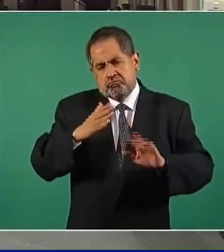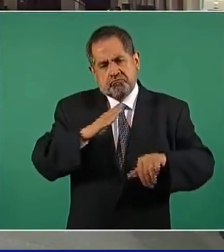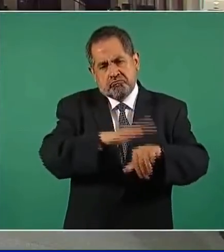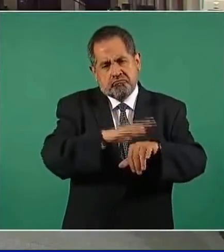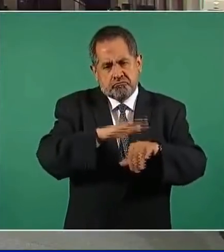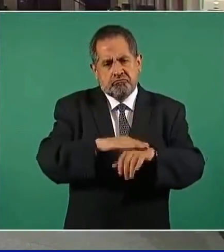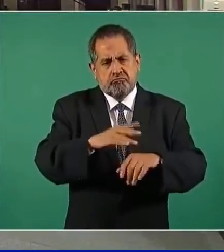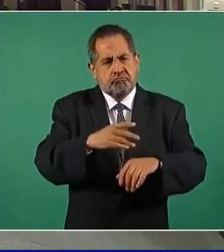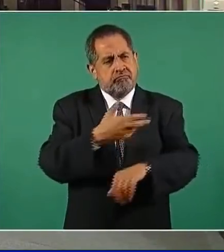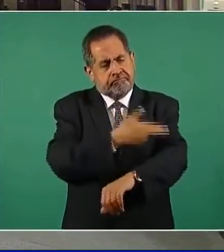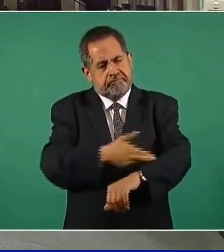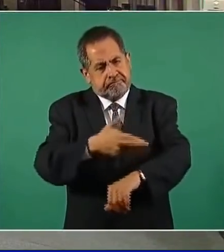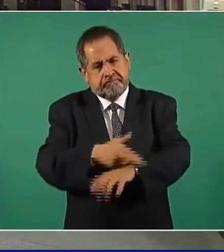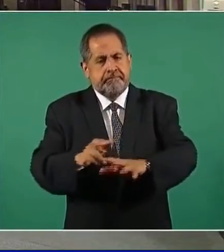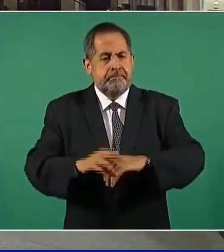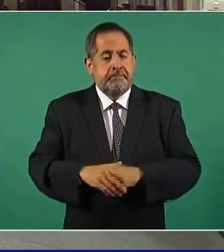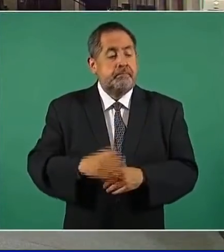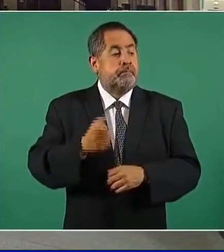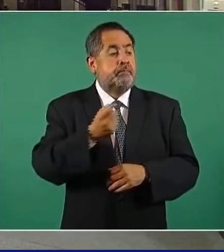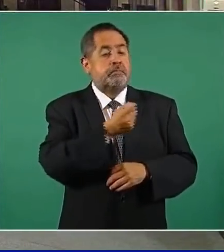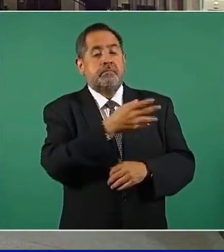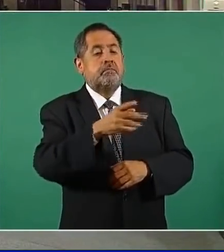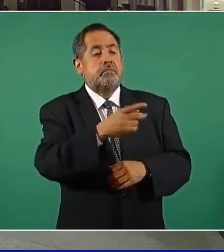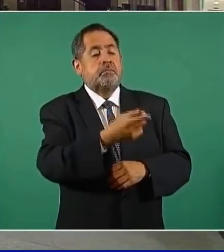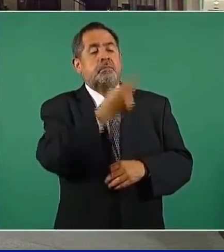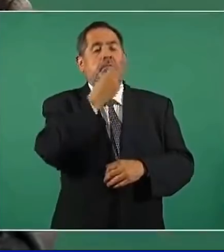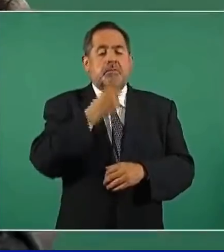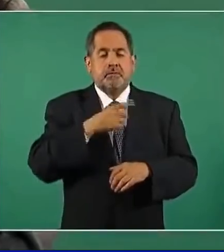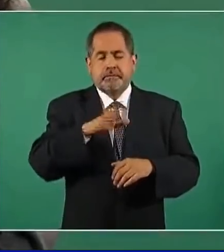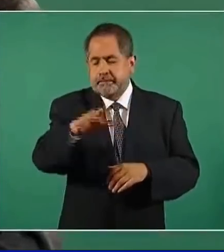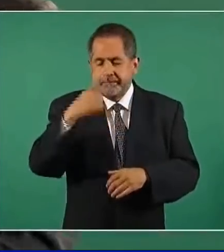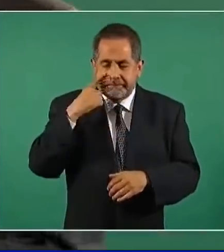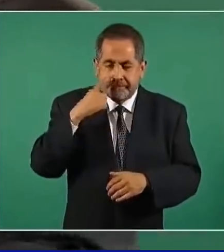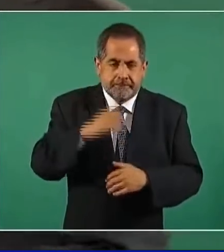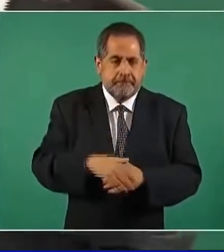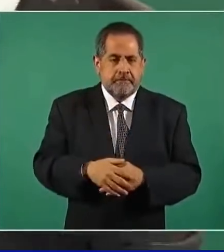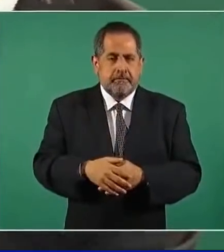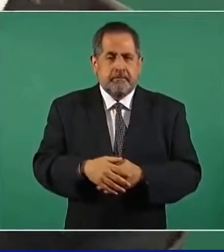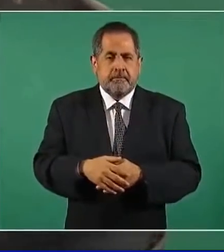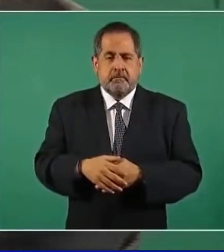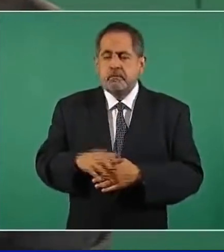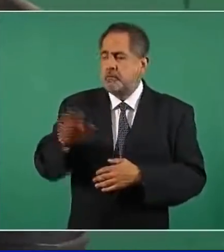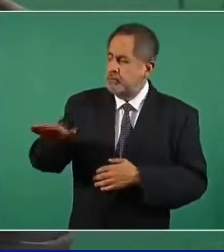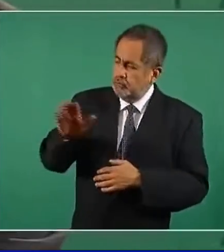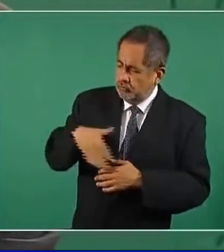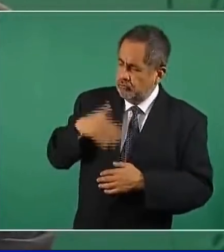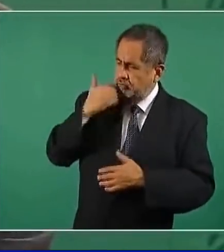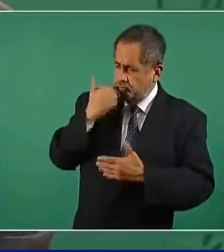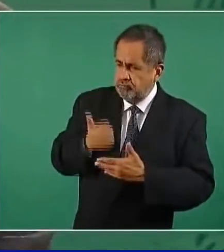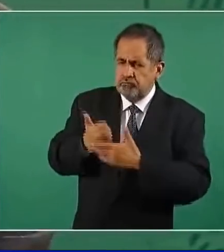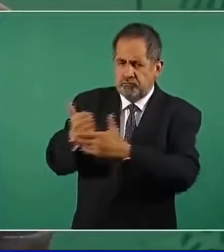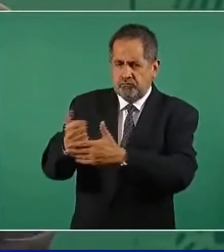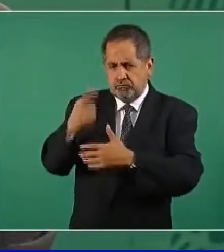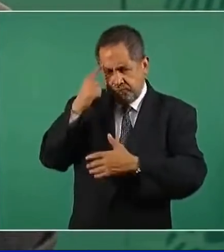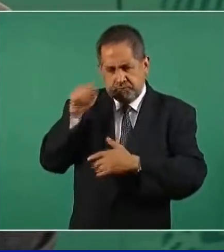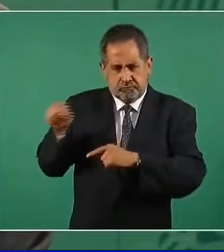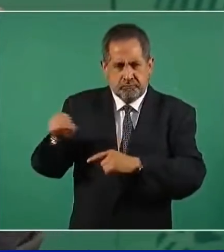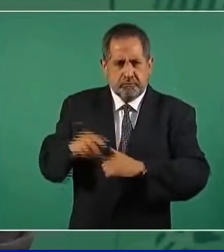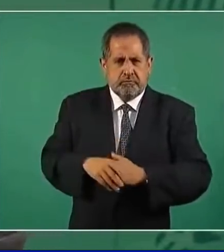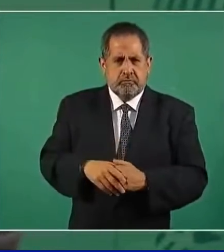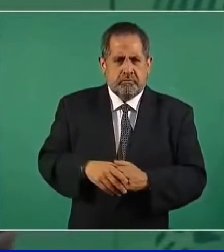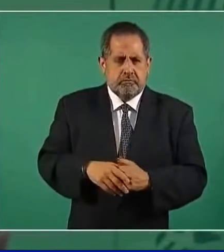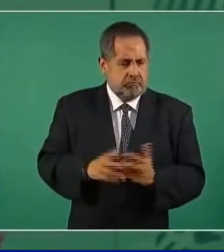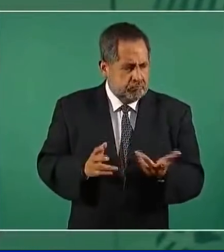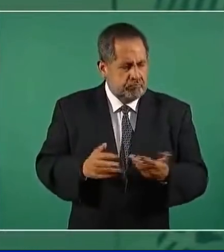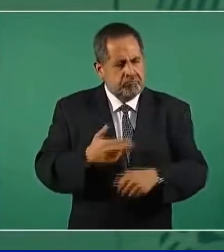que hagan las cuentas. Hay quienes me dicen, fíjense, nosotros queremos ayudar para los cierres, lo estamos